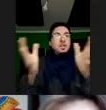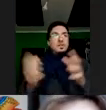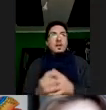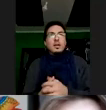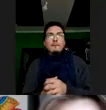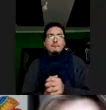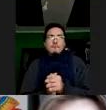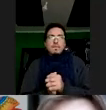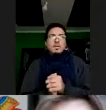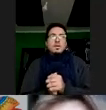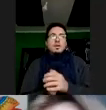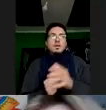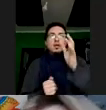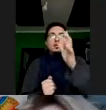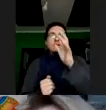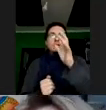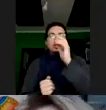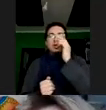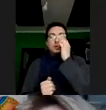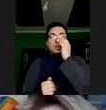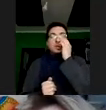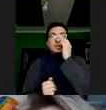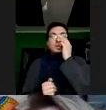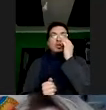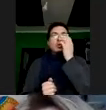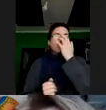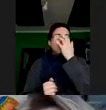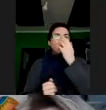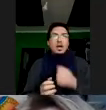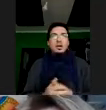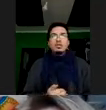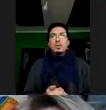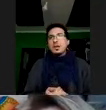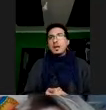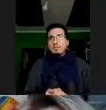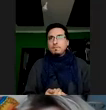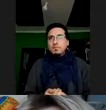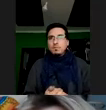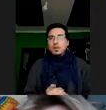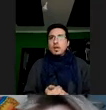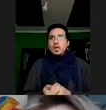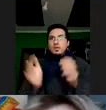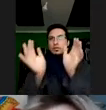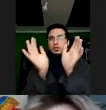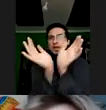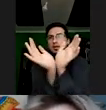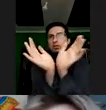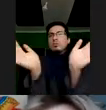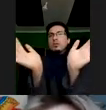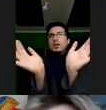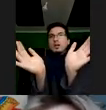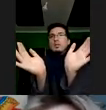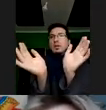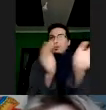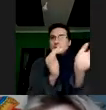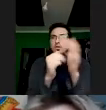poder enseñarle, se lo está presentando como una vista isométrica. La vista isométrica es tal cual como